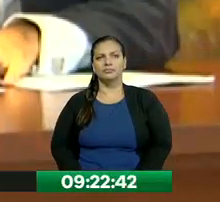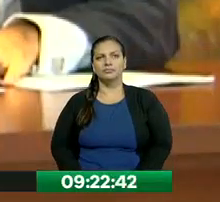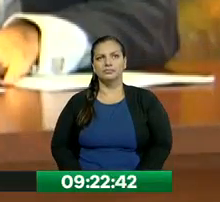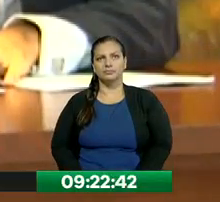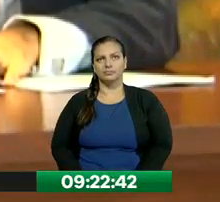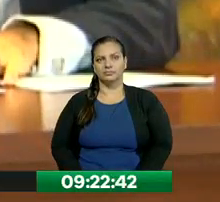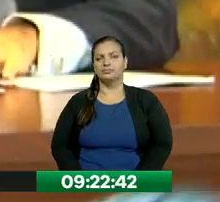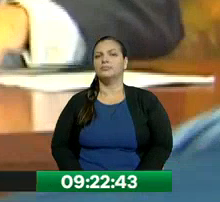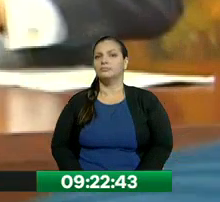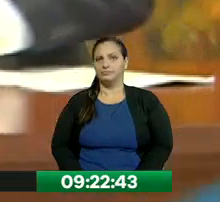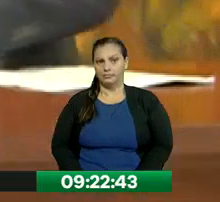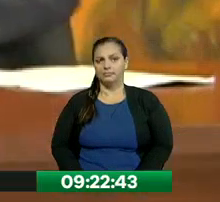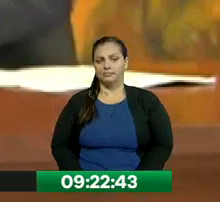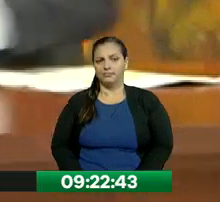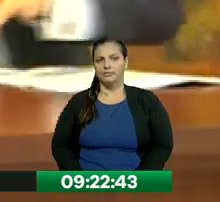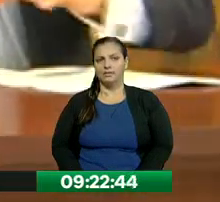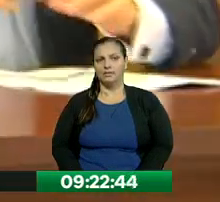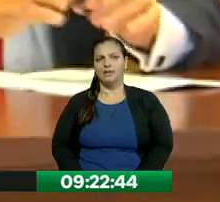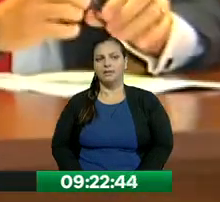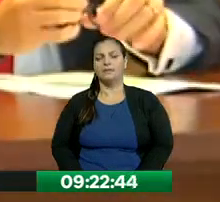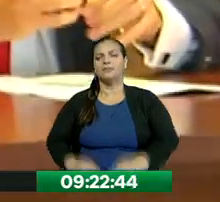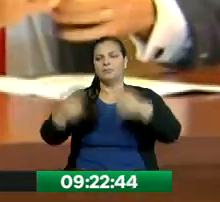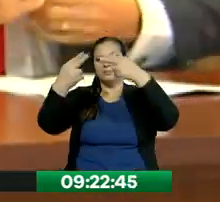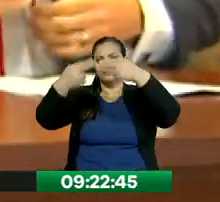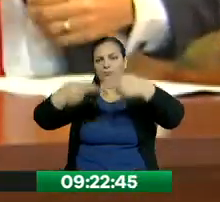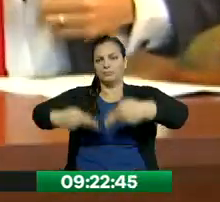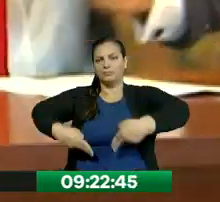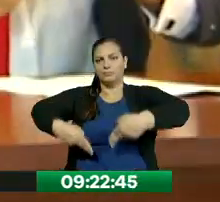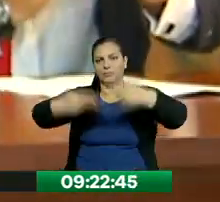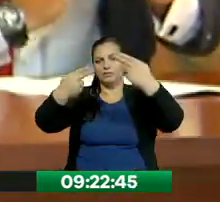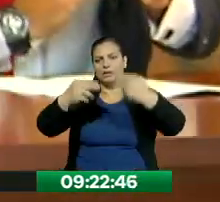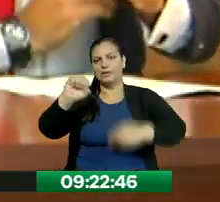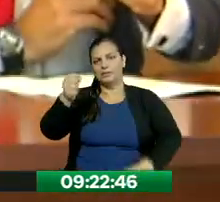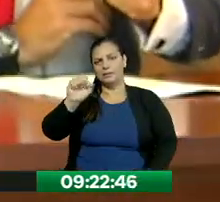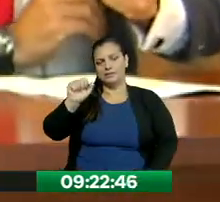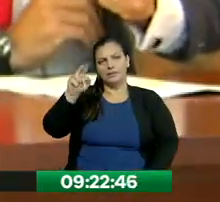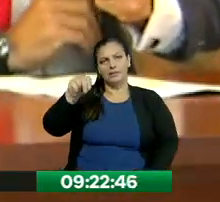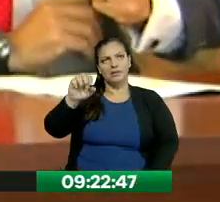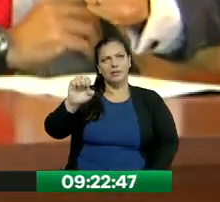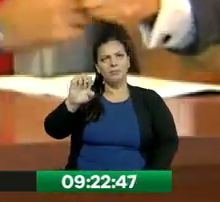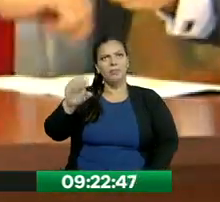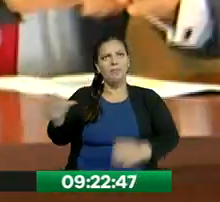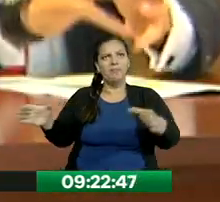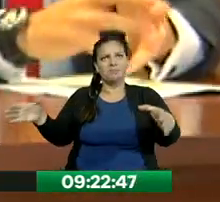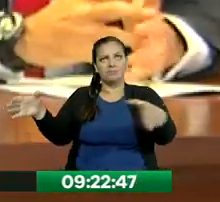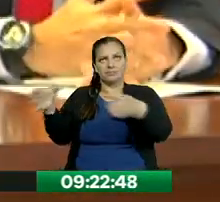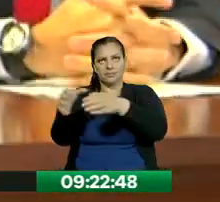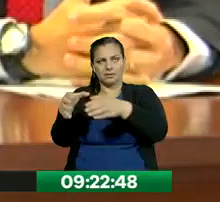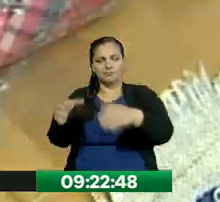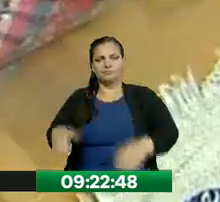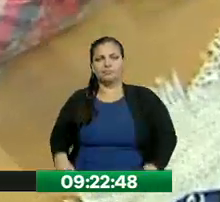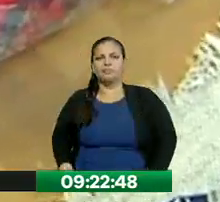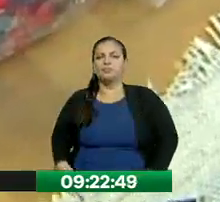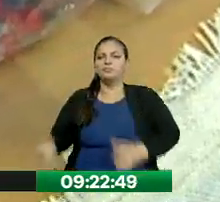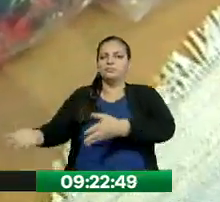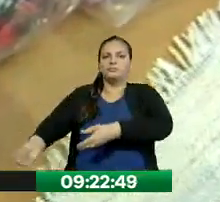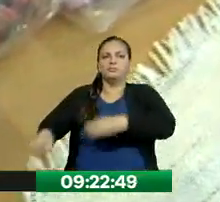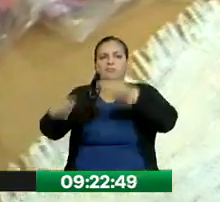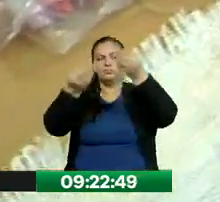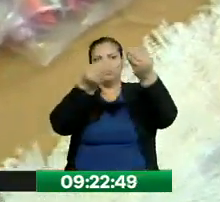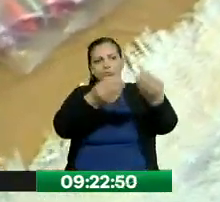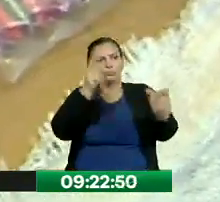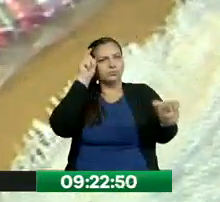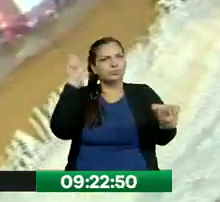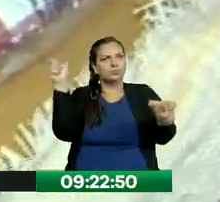La Dirección Distrital de Guayaquil del SENAE realizó la adjudicación gratuita por un monto de $10,357 a la